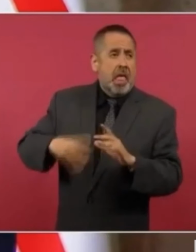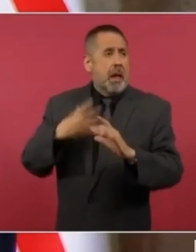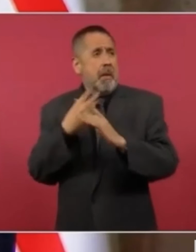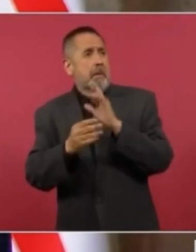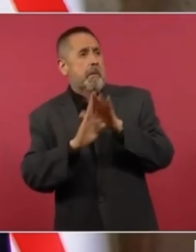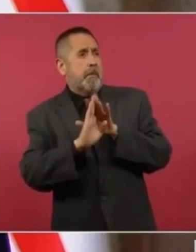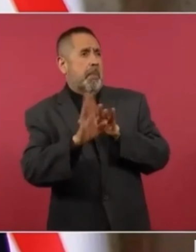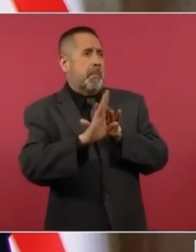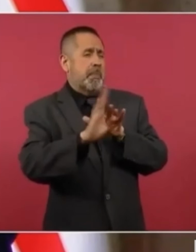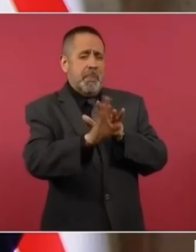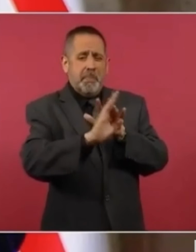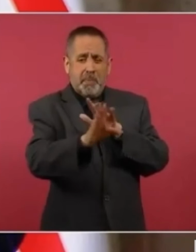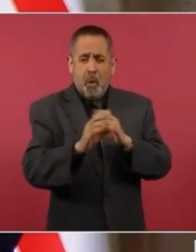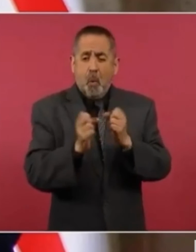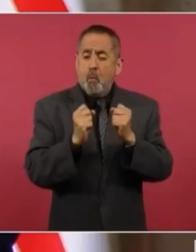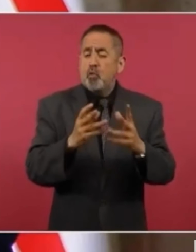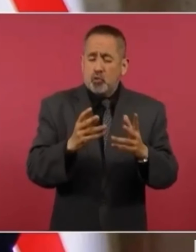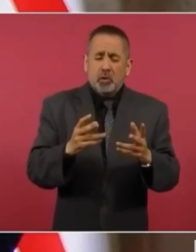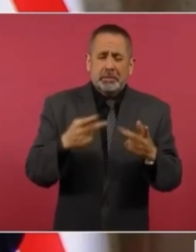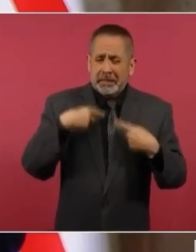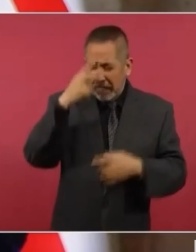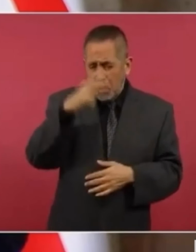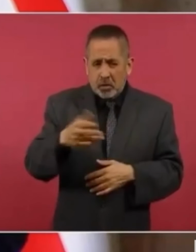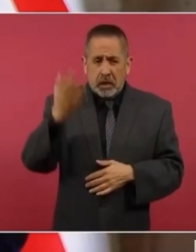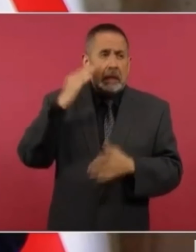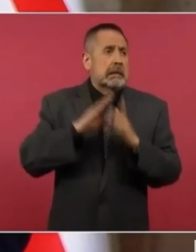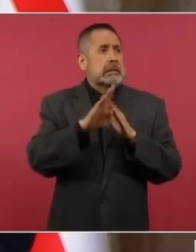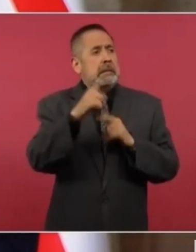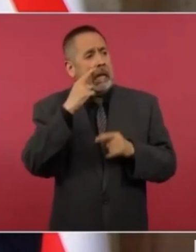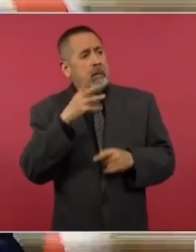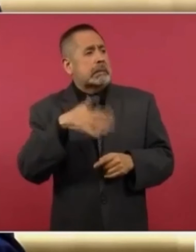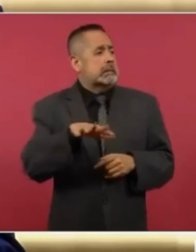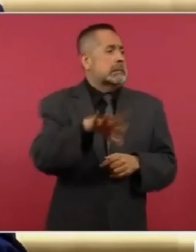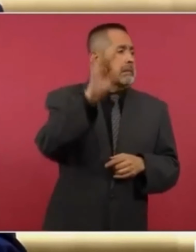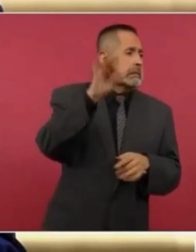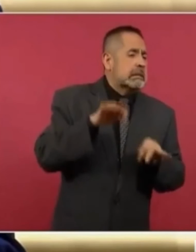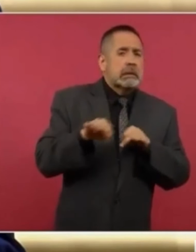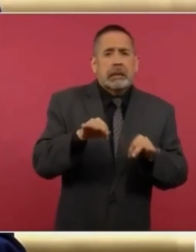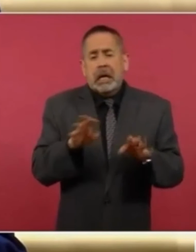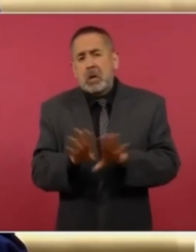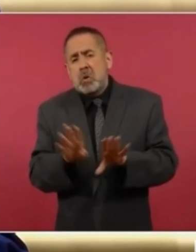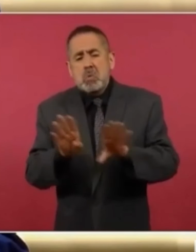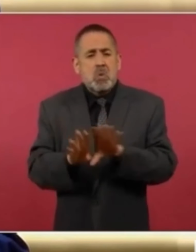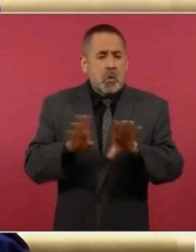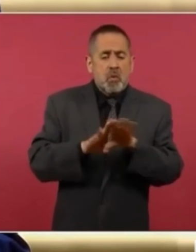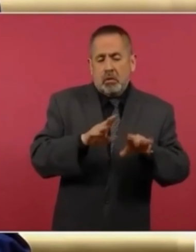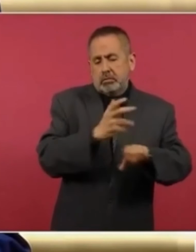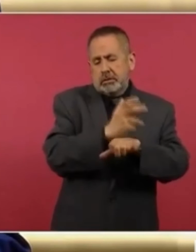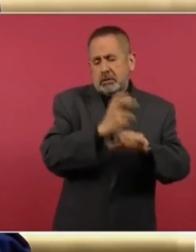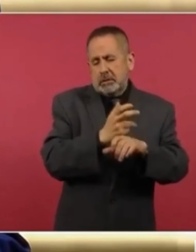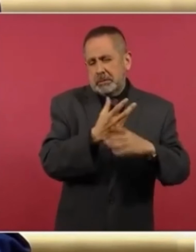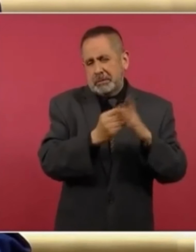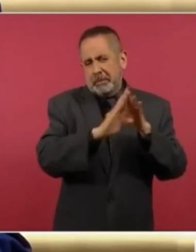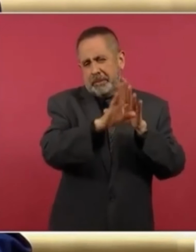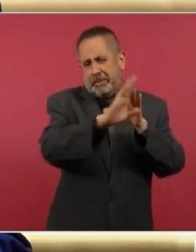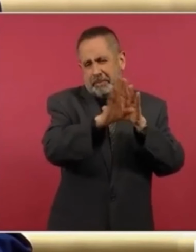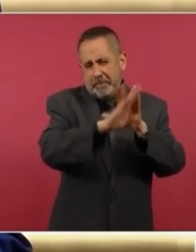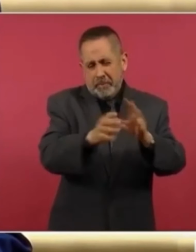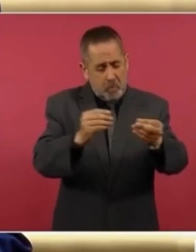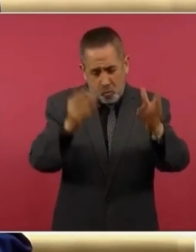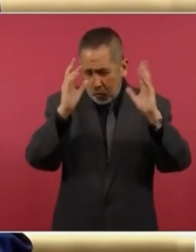que iban a buscarse la vida y a trabajar a Estados